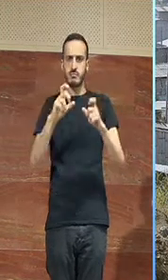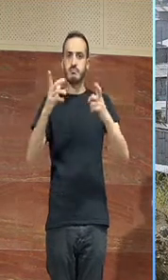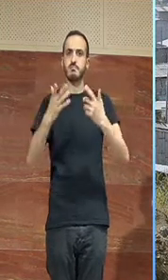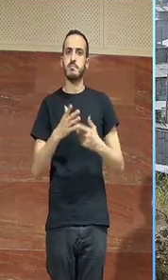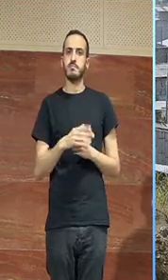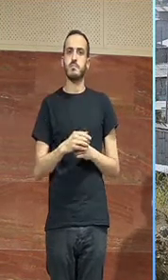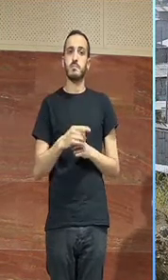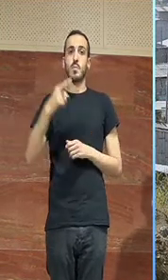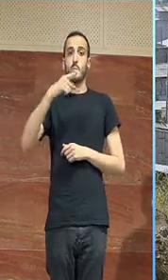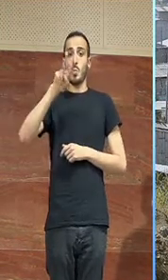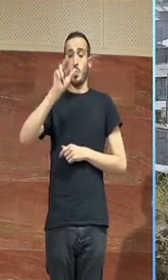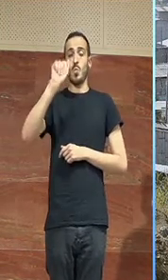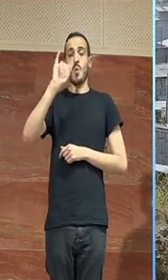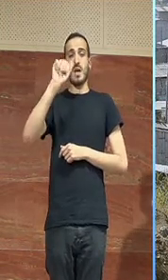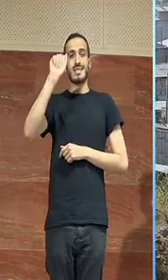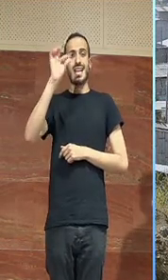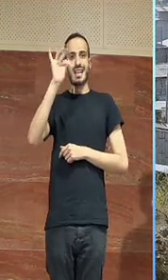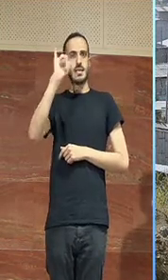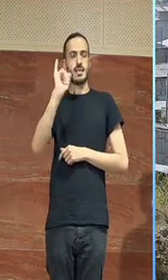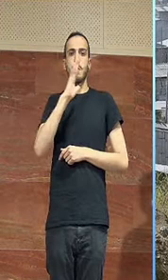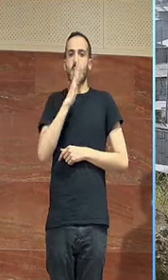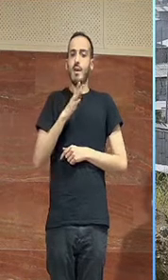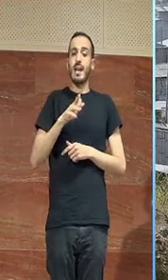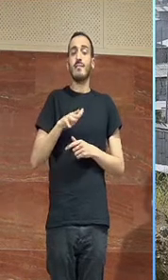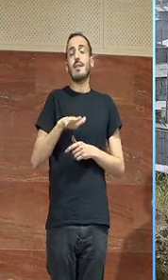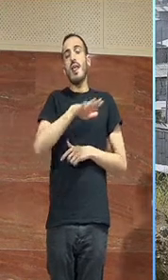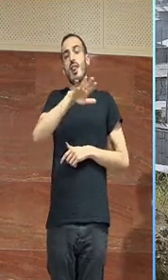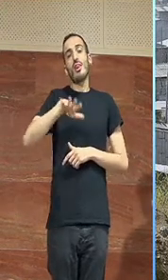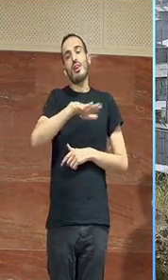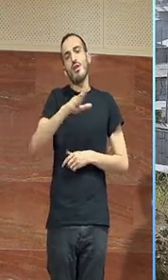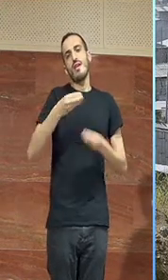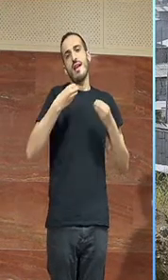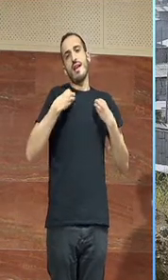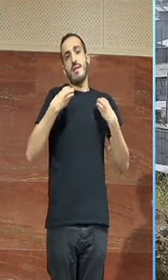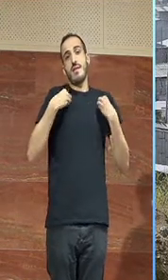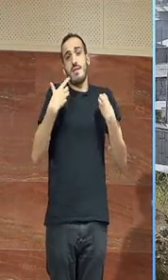porque digamos que los asentamientos informales no coinciden con la política de determinadas